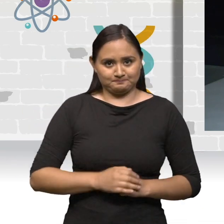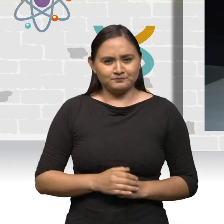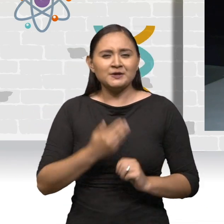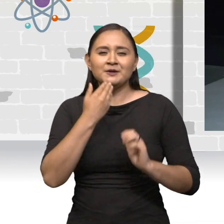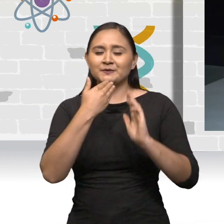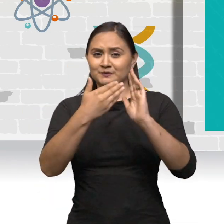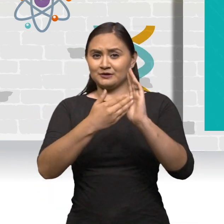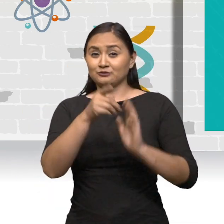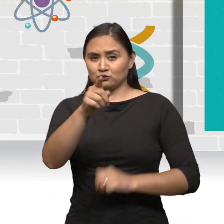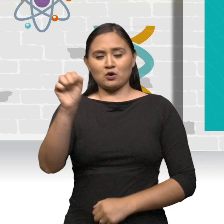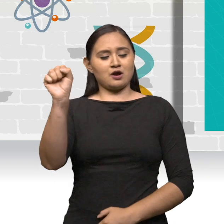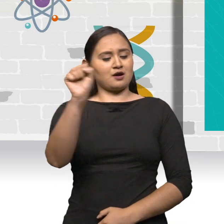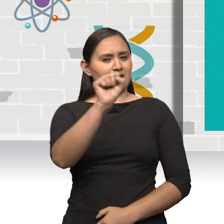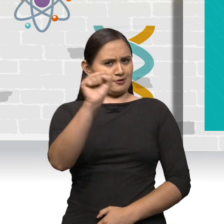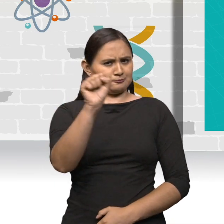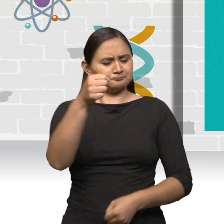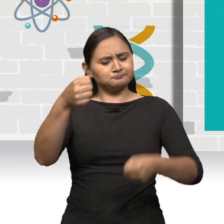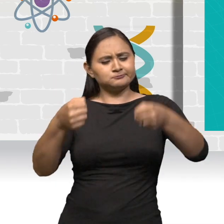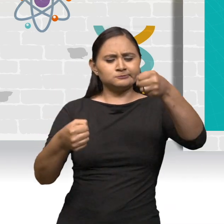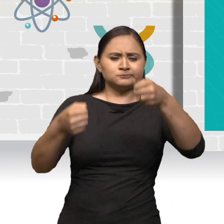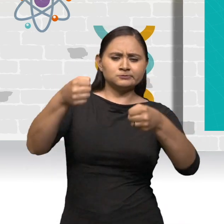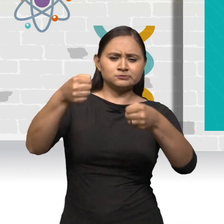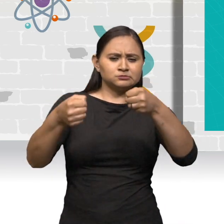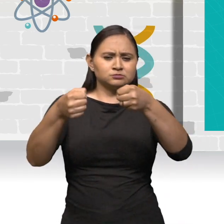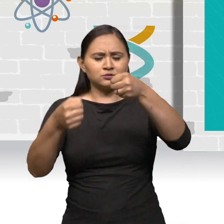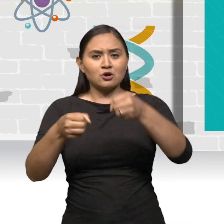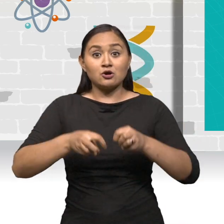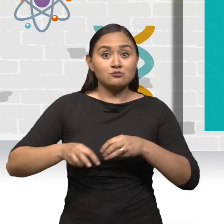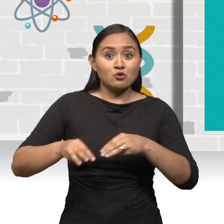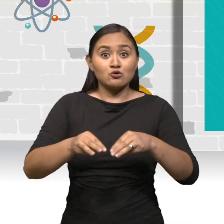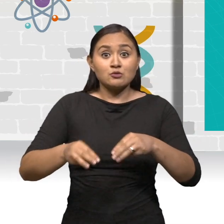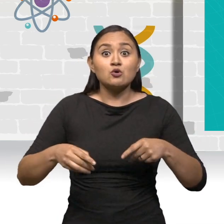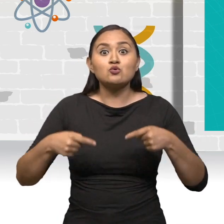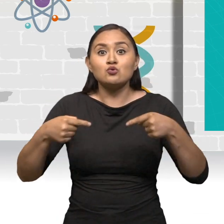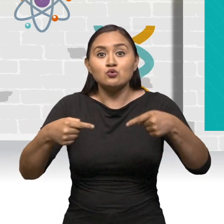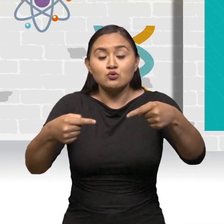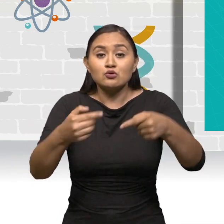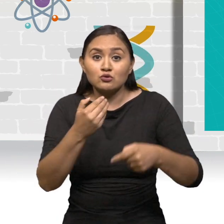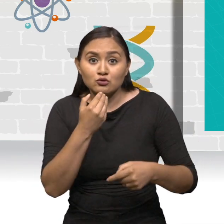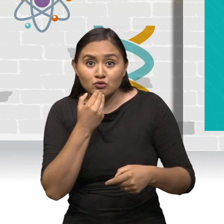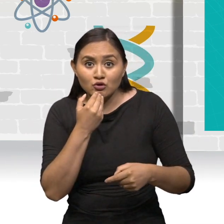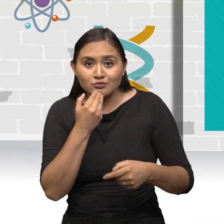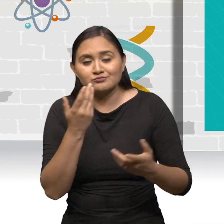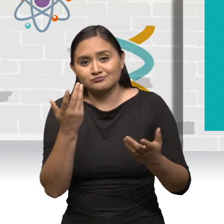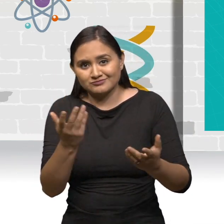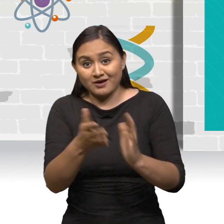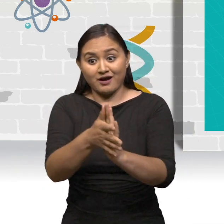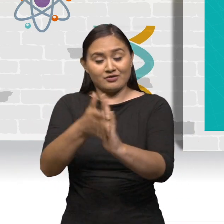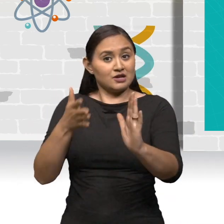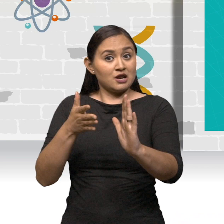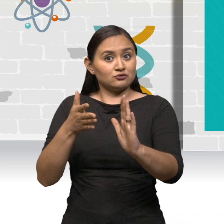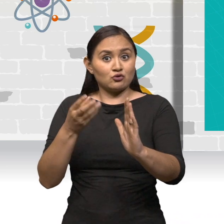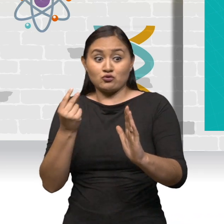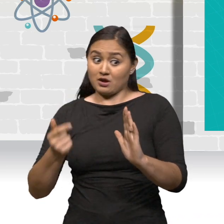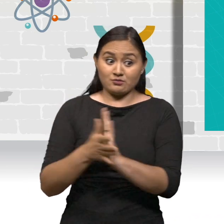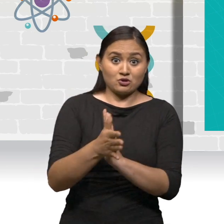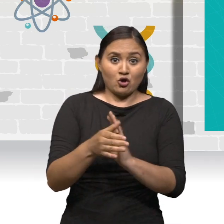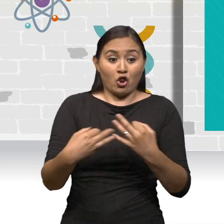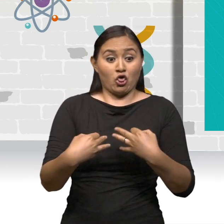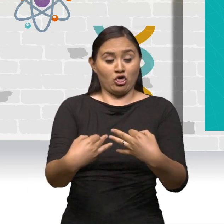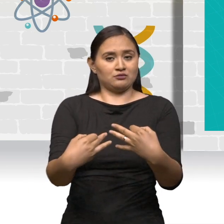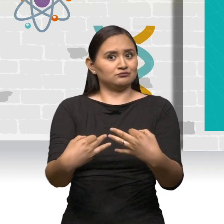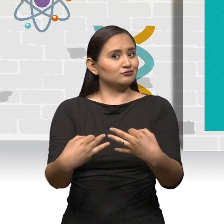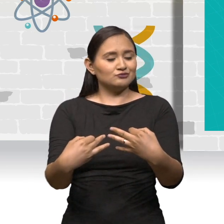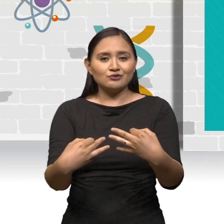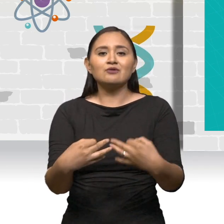del movimiento. Si viajamos en un auto, para que el movimiento sea uniforme, tenemos que cerciorarnos de que no exista una